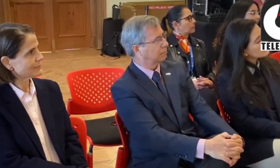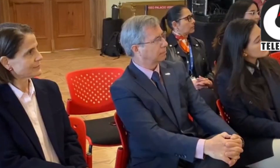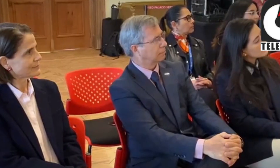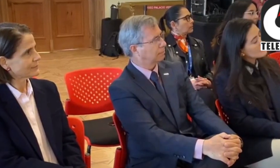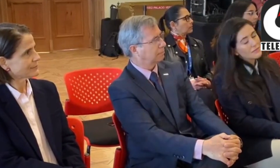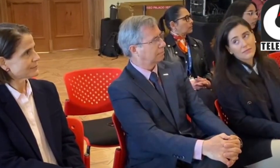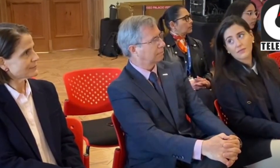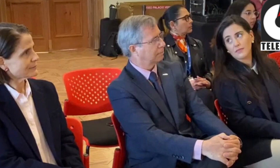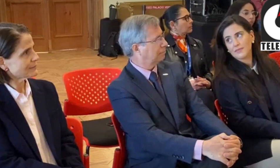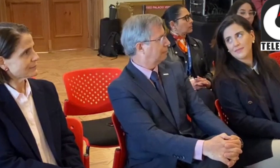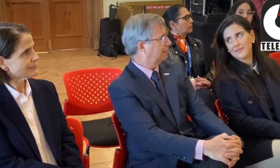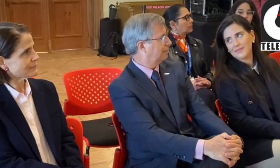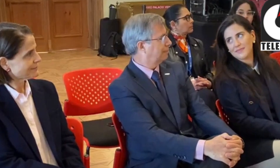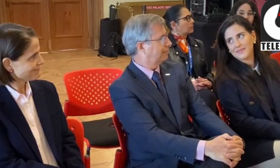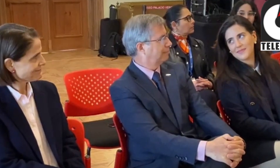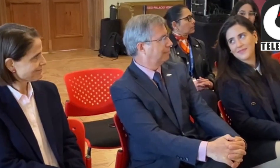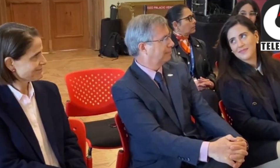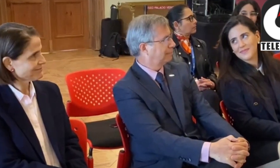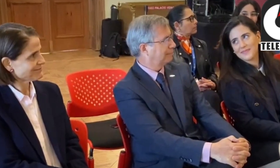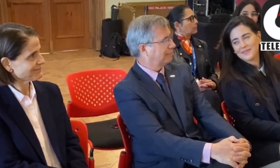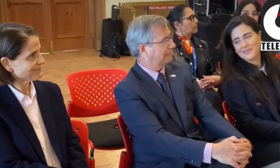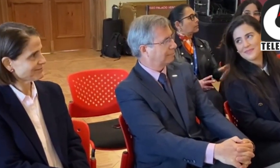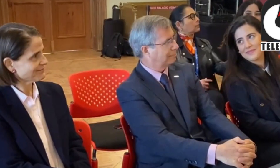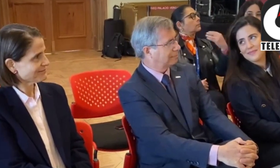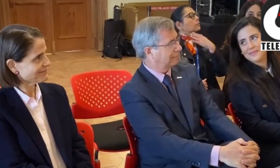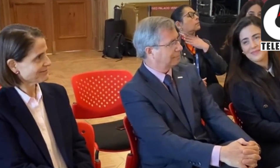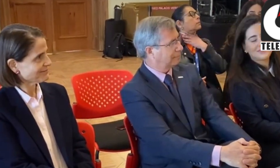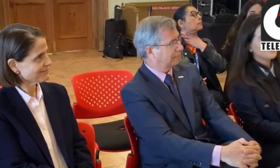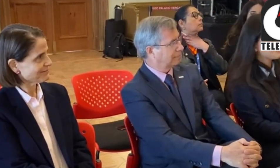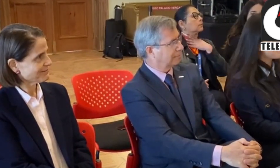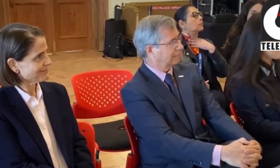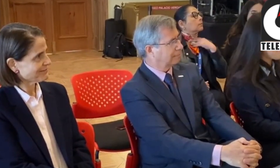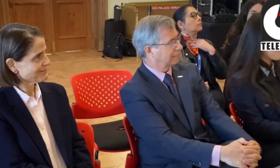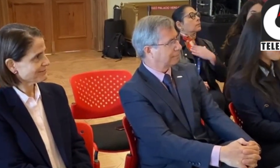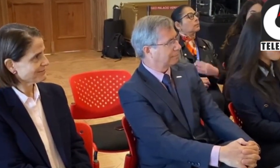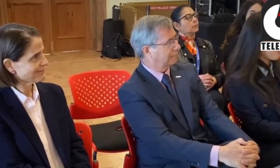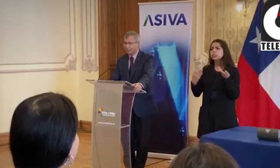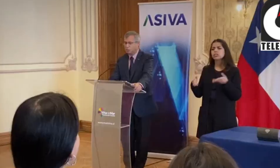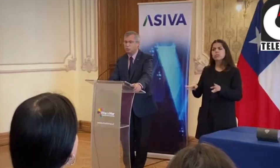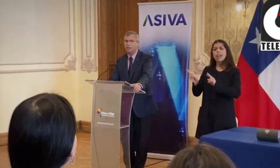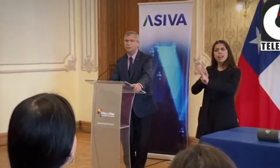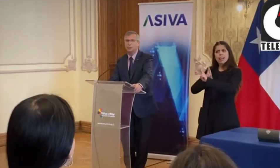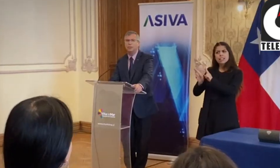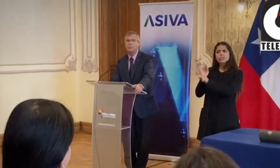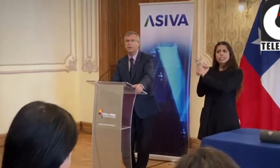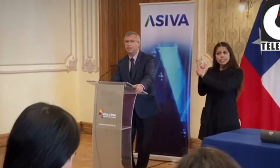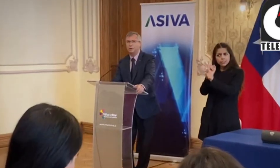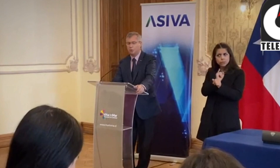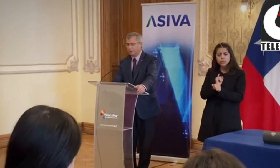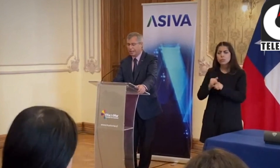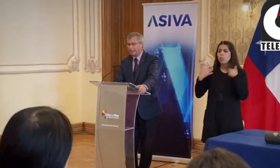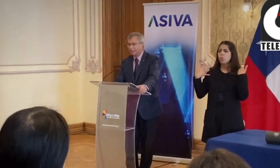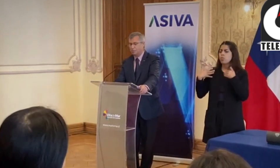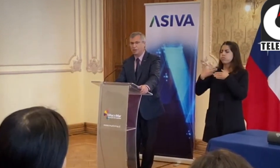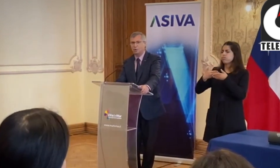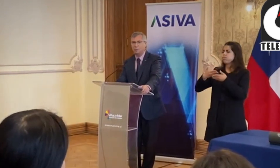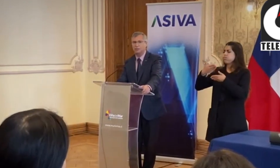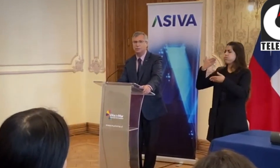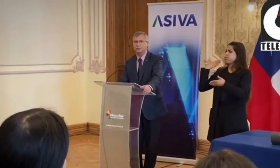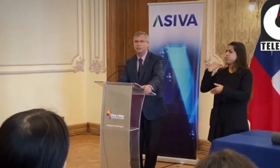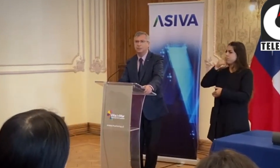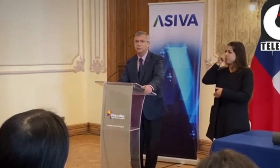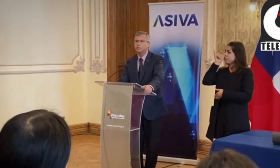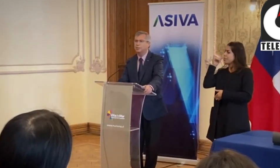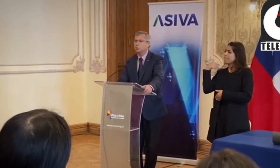andan buscando empleo puedan juntarse puedan juntarse a propósito de capacitaciones tenemos ahí que destacar la capacitación para mujeres